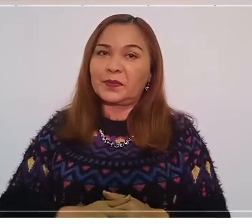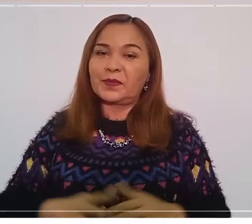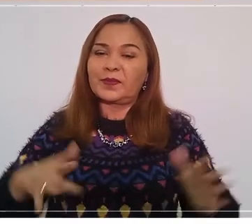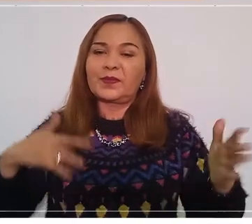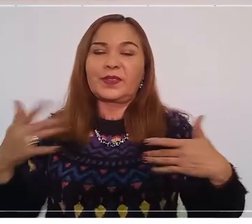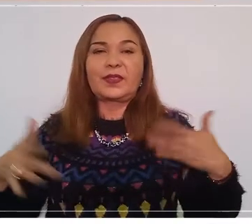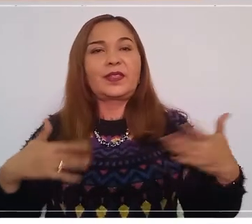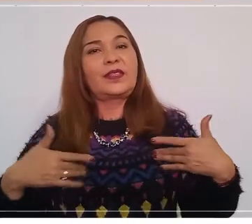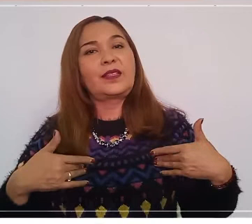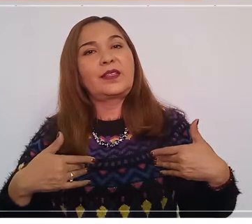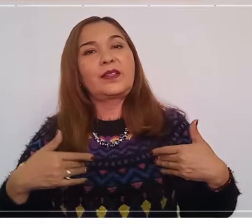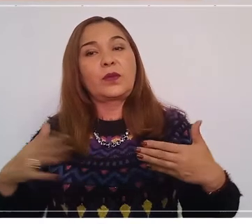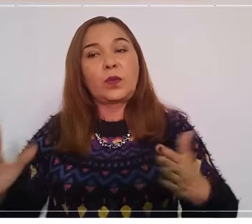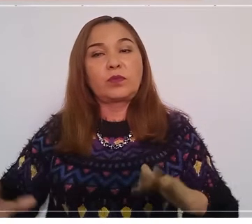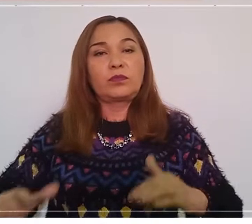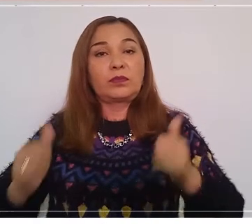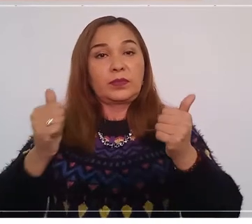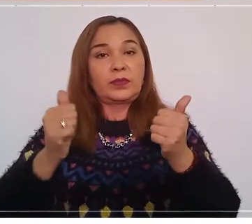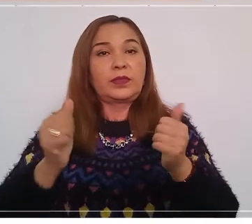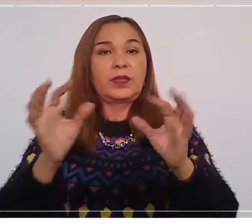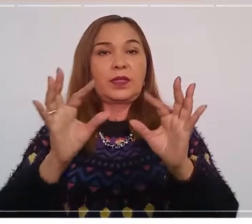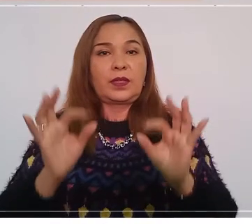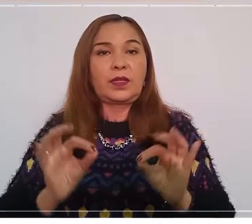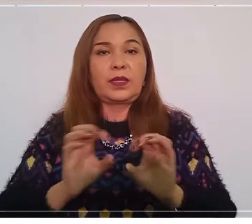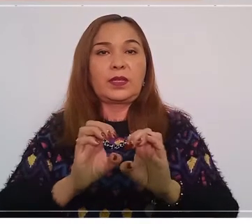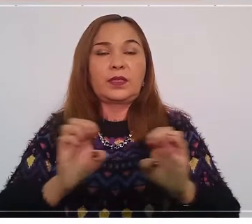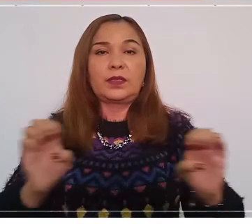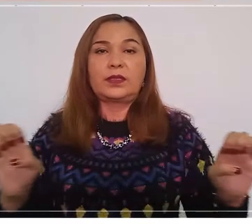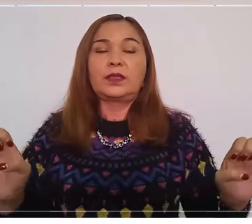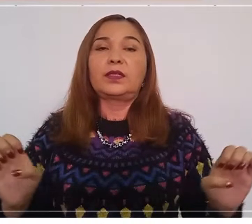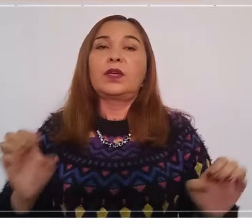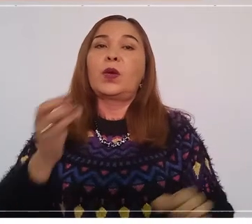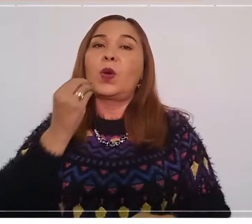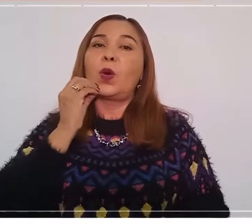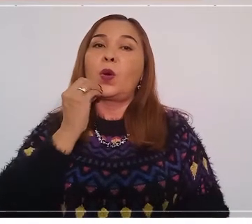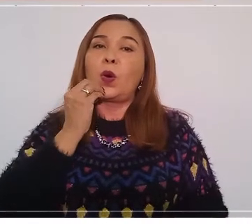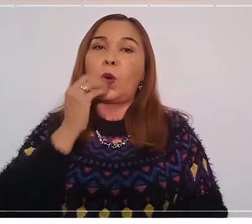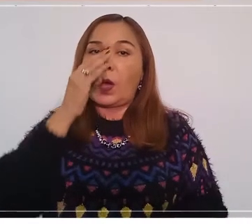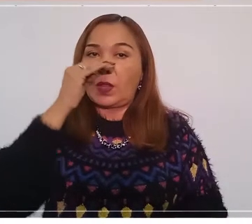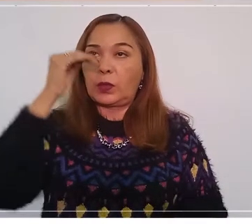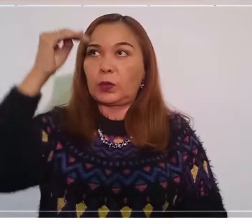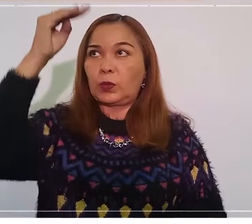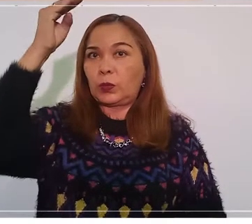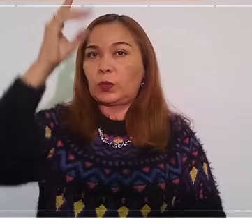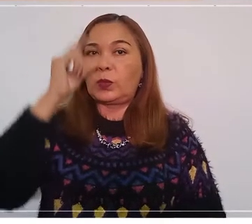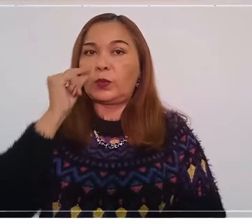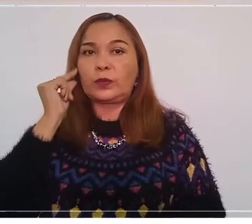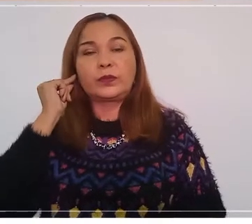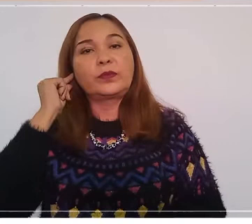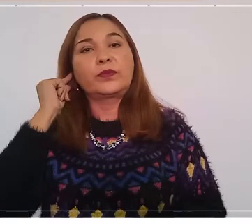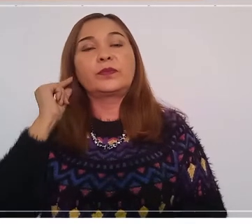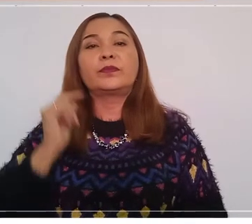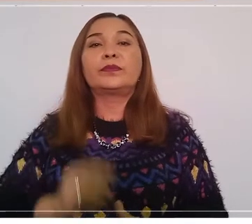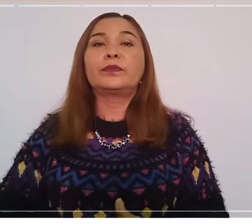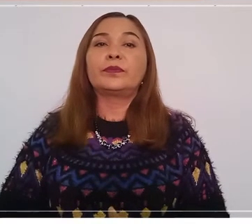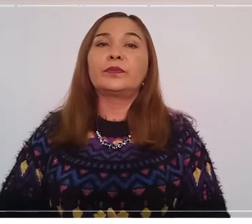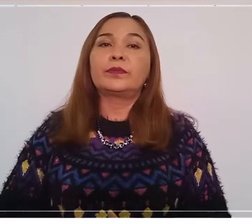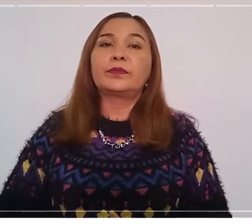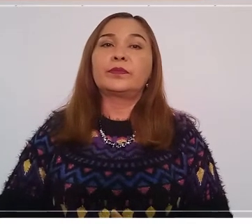actividades de recuperación de la modalidad de educación de jóvenes adultas y adultos